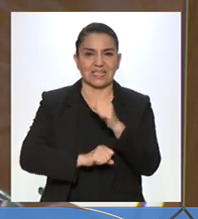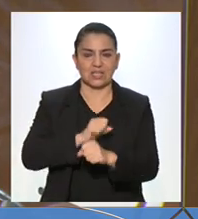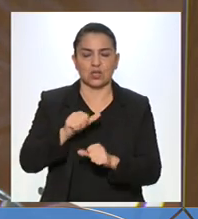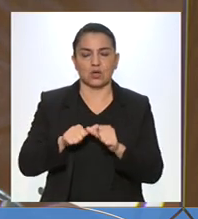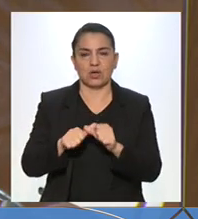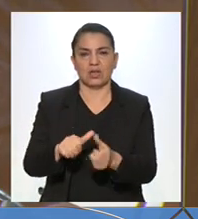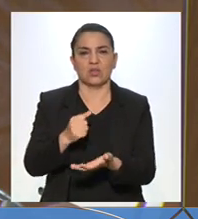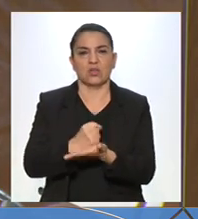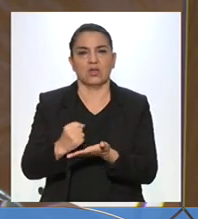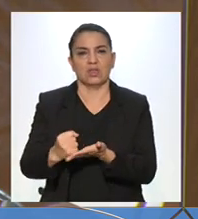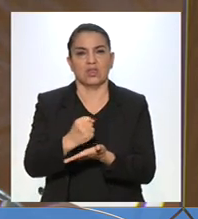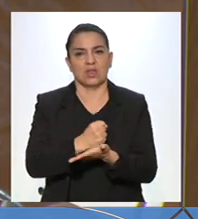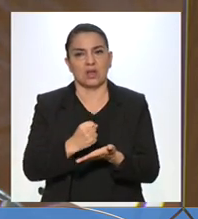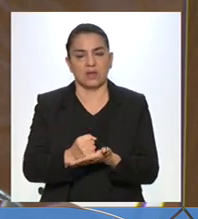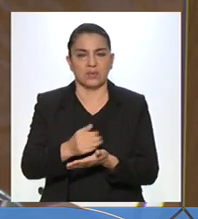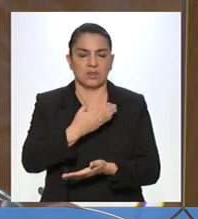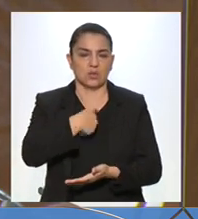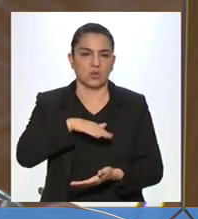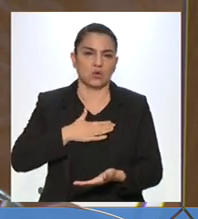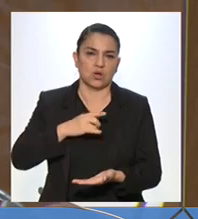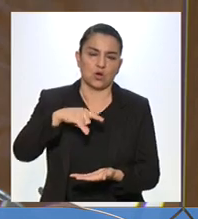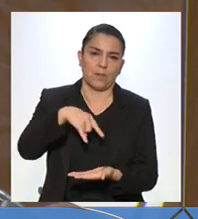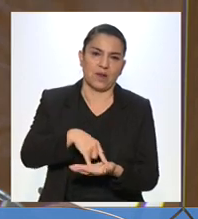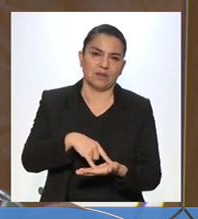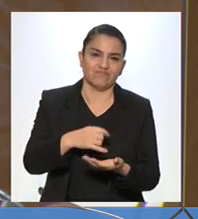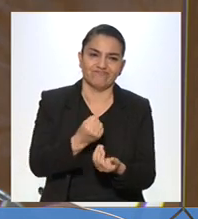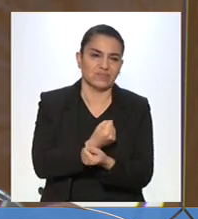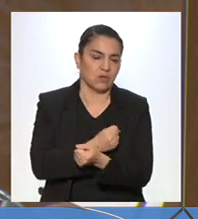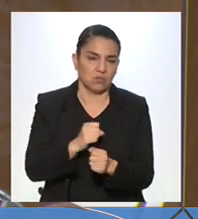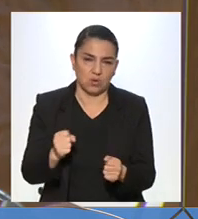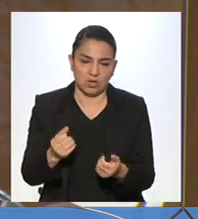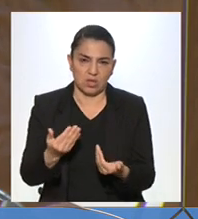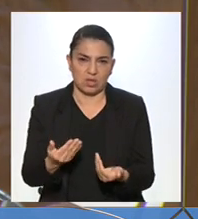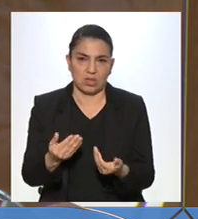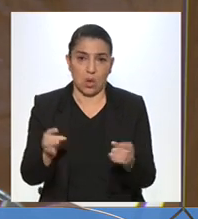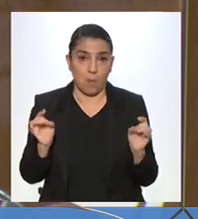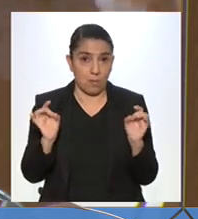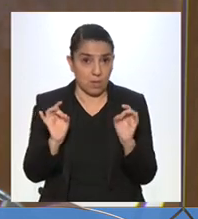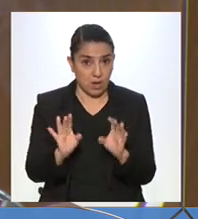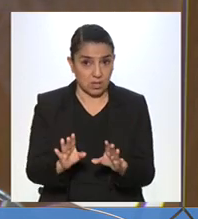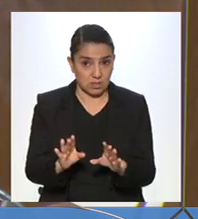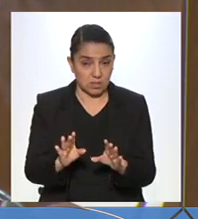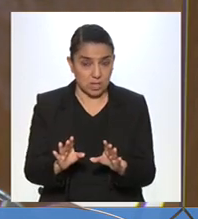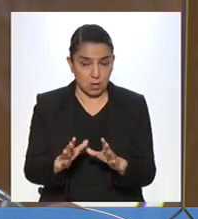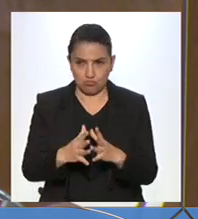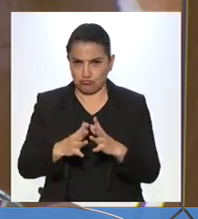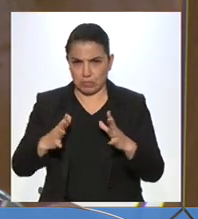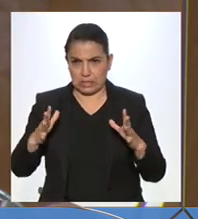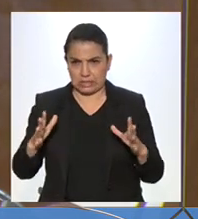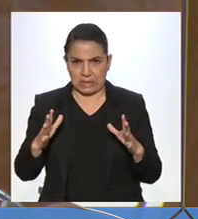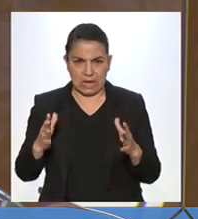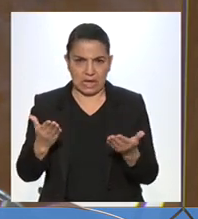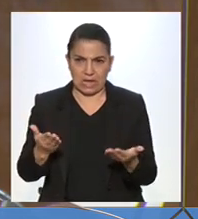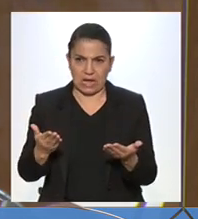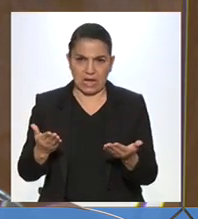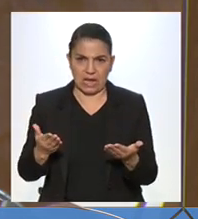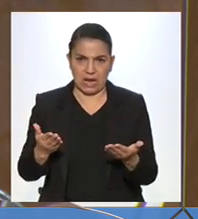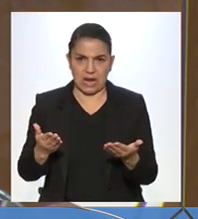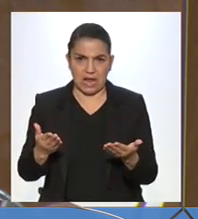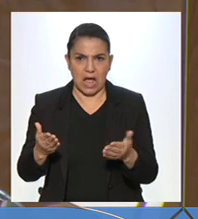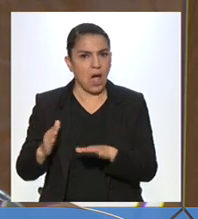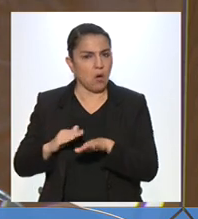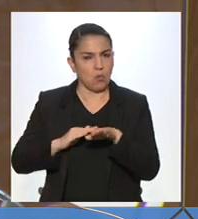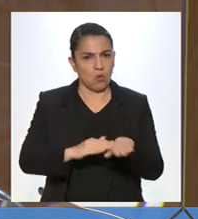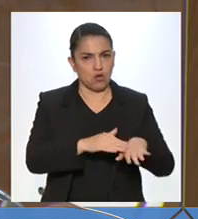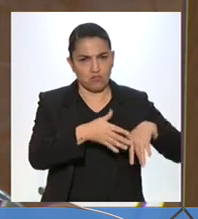este tema en nuestro Parlamento y no hemos sido capaces. A pesar de haber sido una de las grandes demandas del movimiento social,